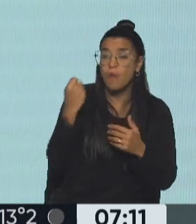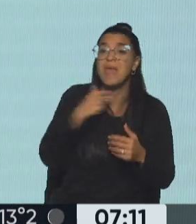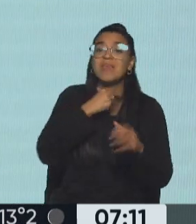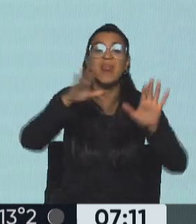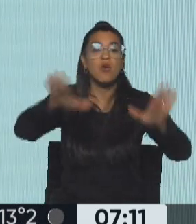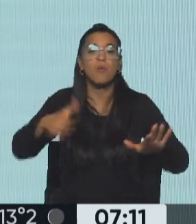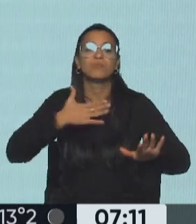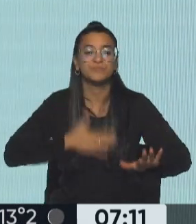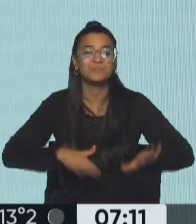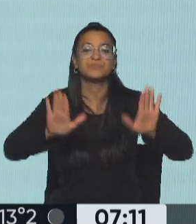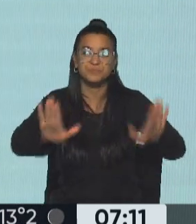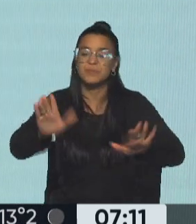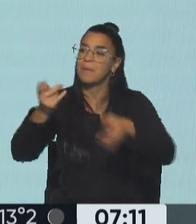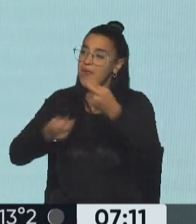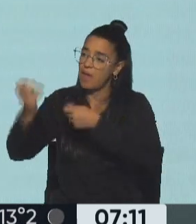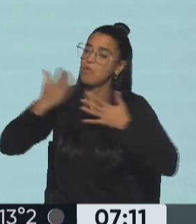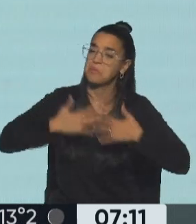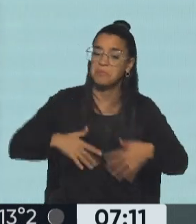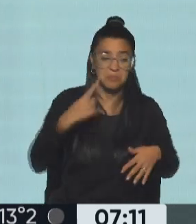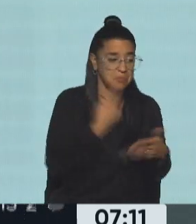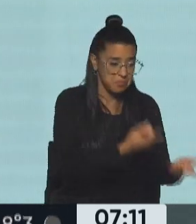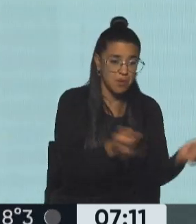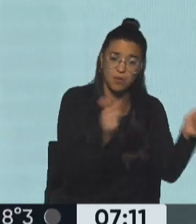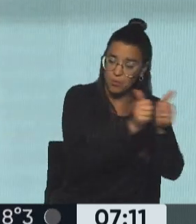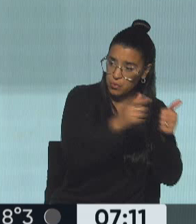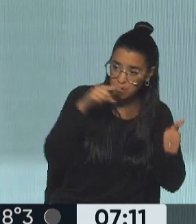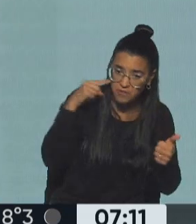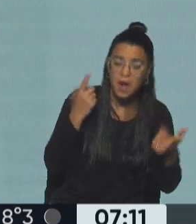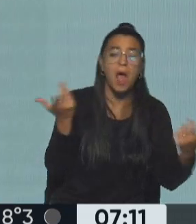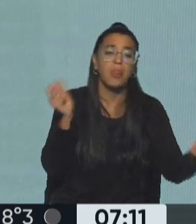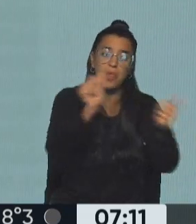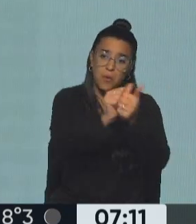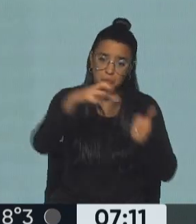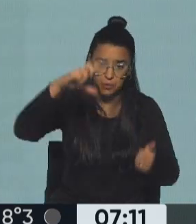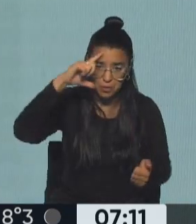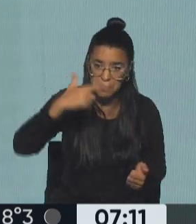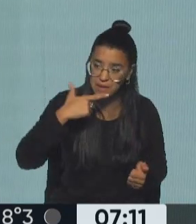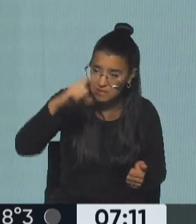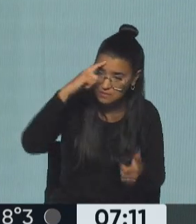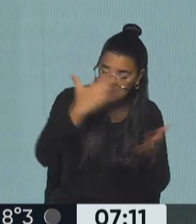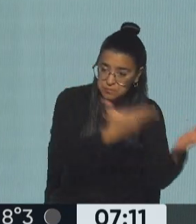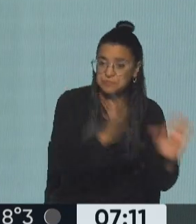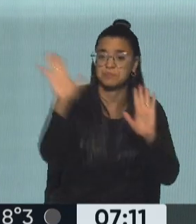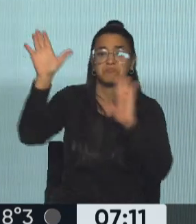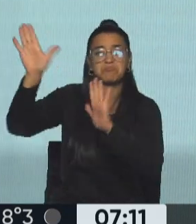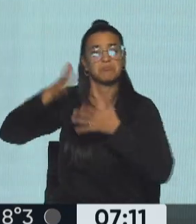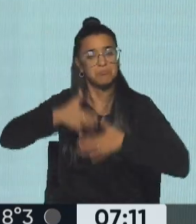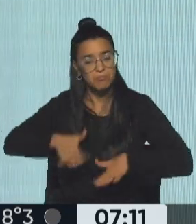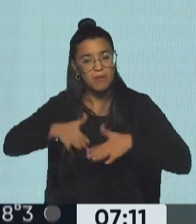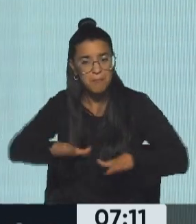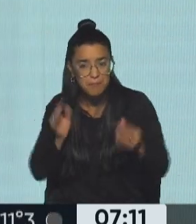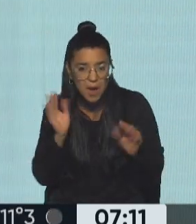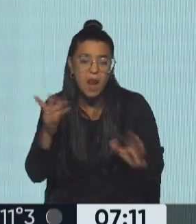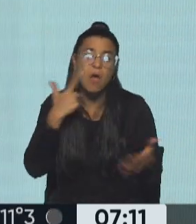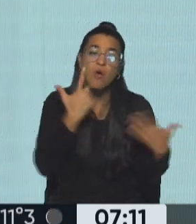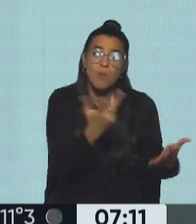hacia los mercados No es cierto se ve se muestra con Alberto Fernández presidente se muestra con el titular del Banco Central como para que